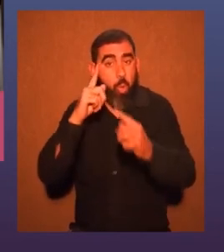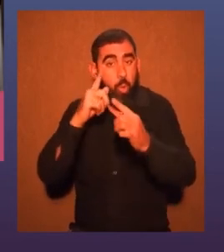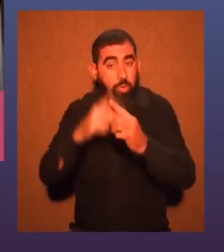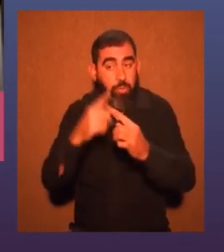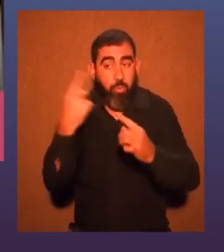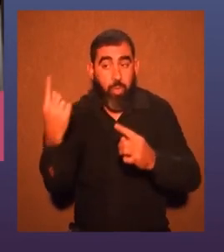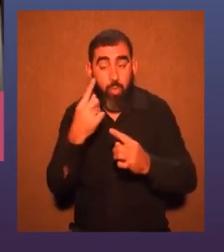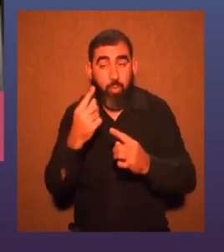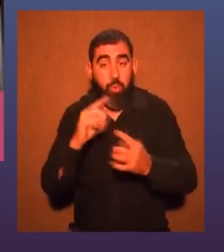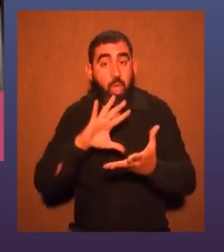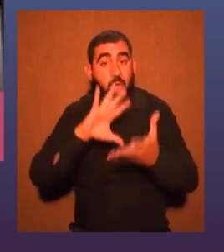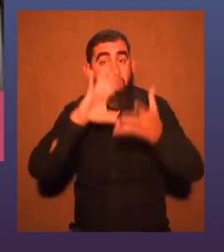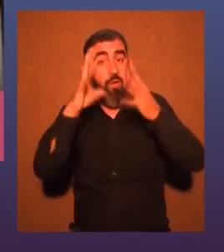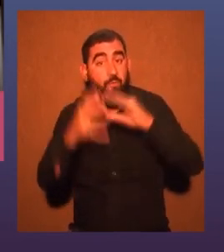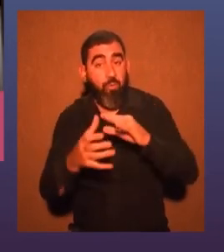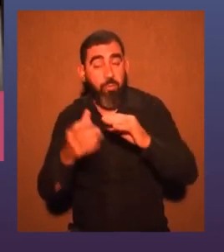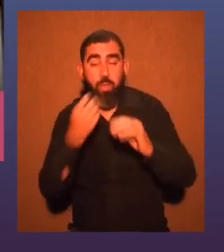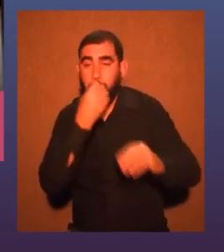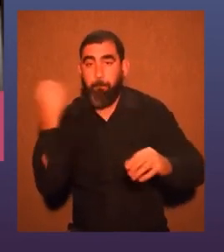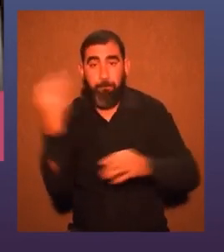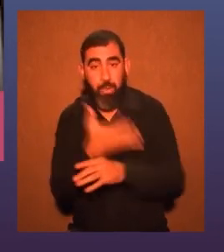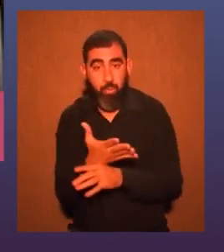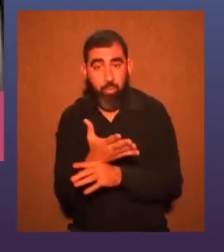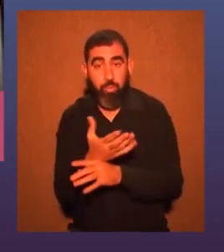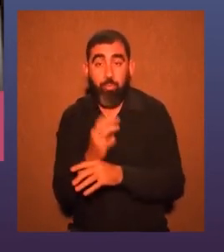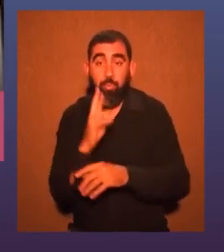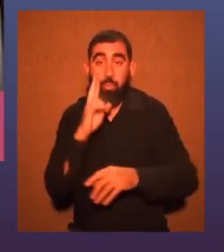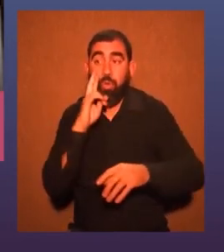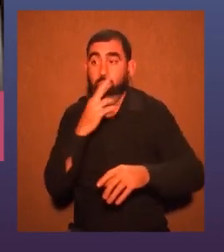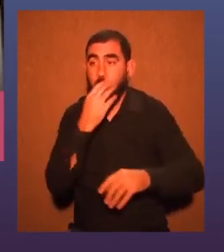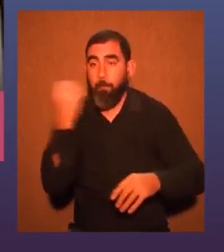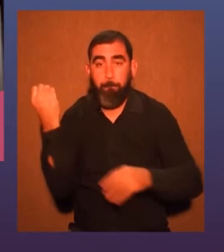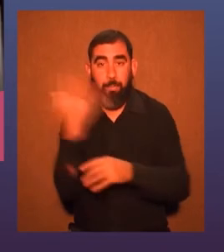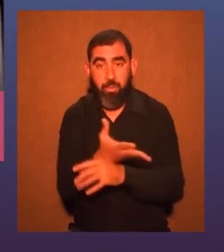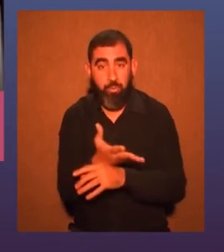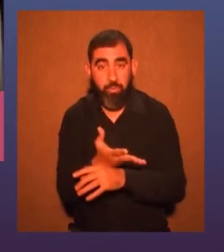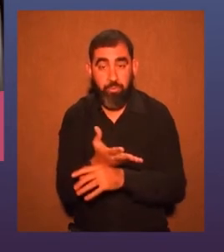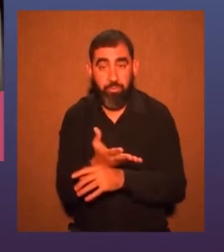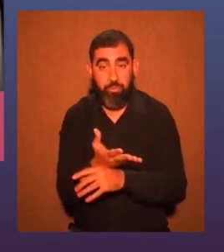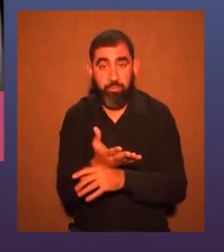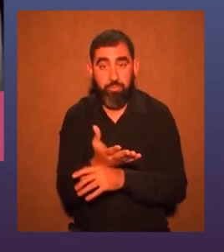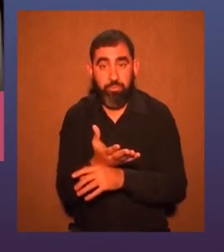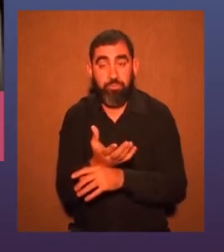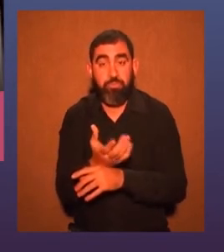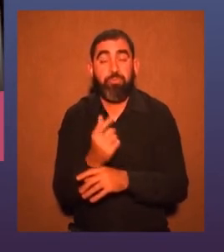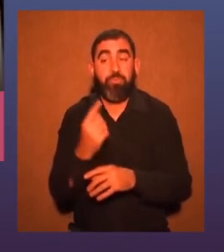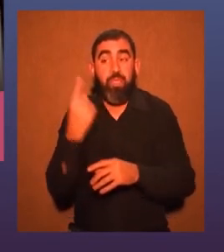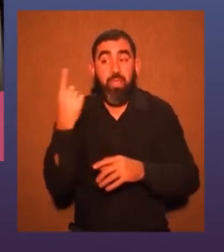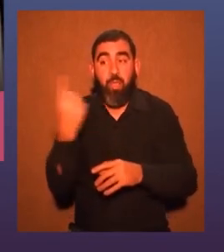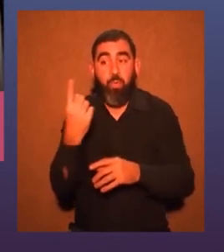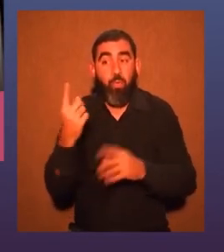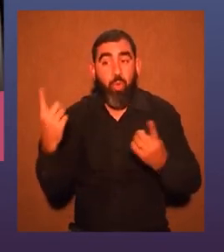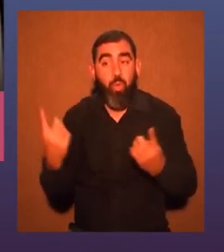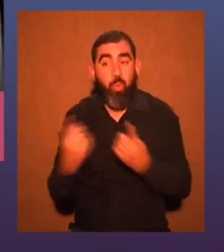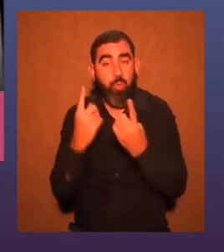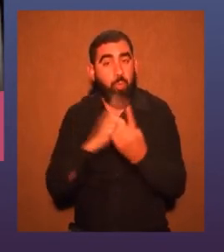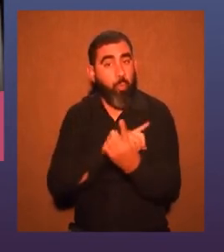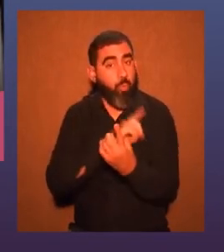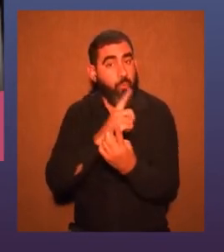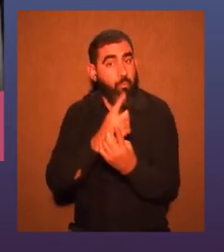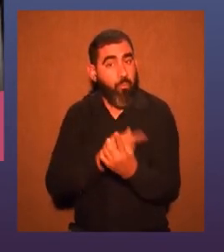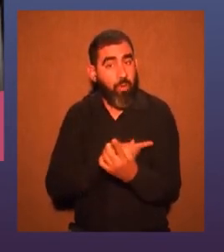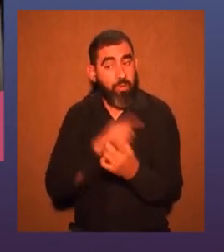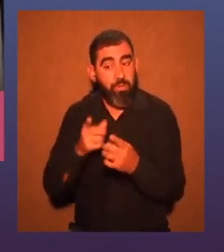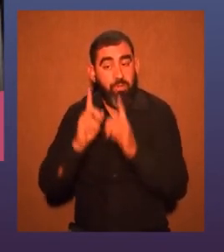lineamientos estéticos, mucho mejor. Creo que los resultados son mejores cuanto más contundentes son los encuentros. Esto hace